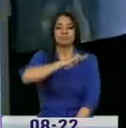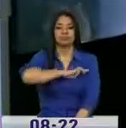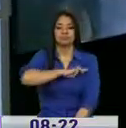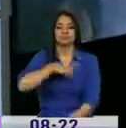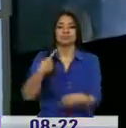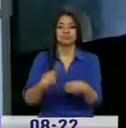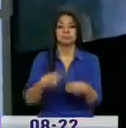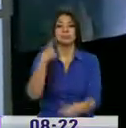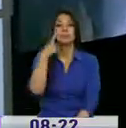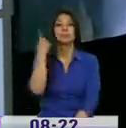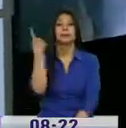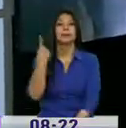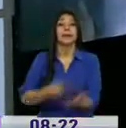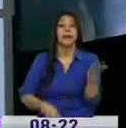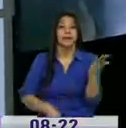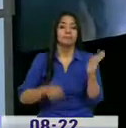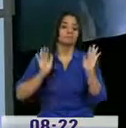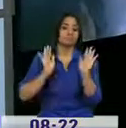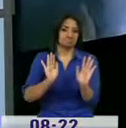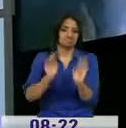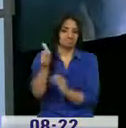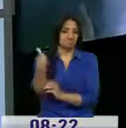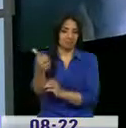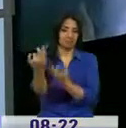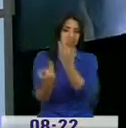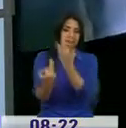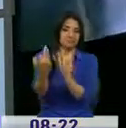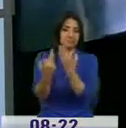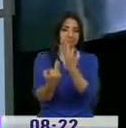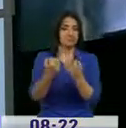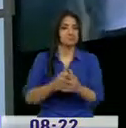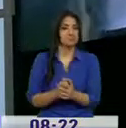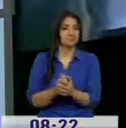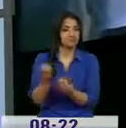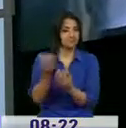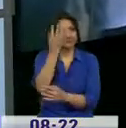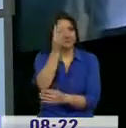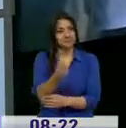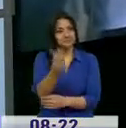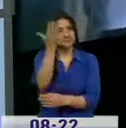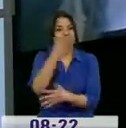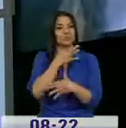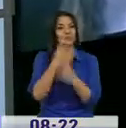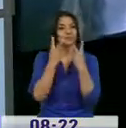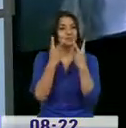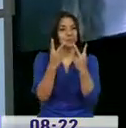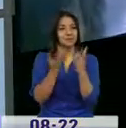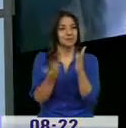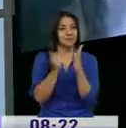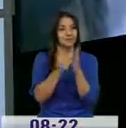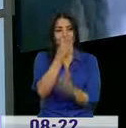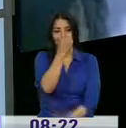qué? Para eso está ahí Andrea Orbe. Cuéntenos, Andrea, buen día para ti, gusto verte nuevamente.